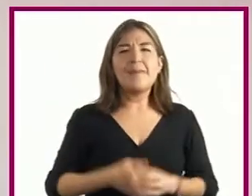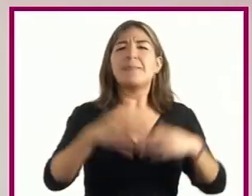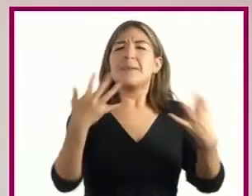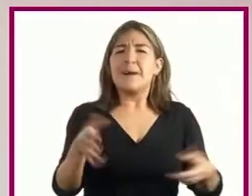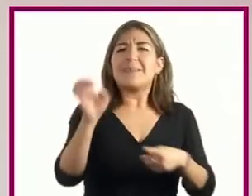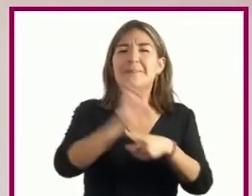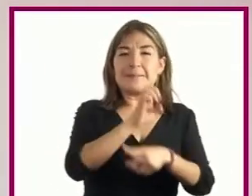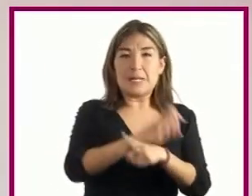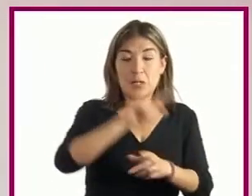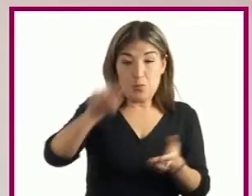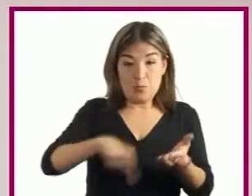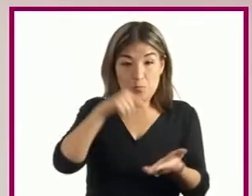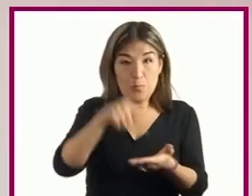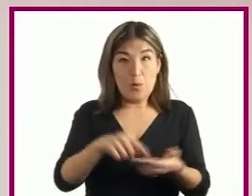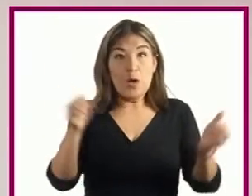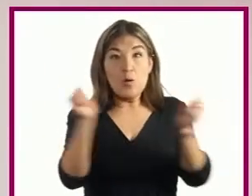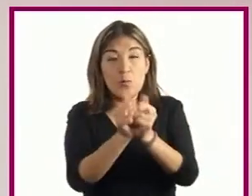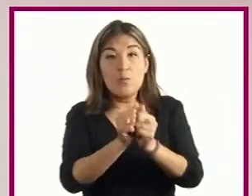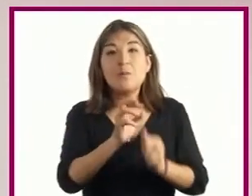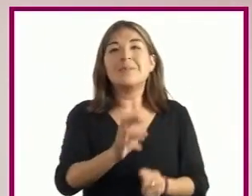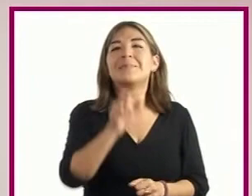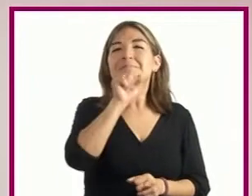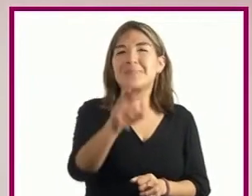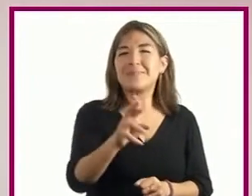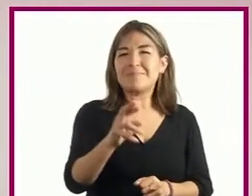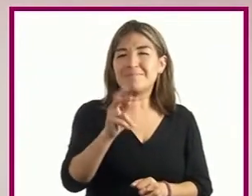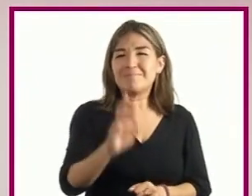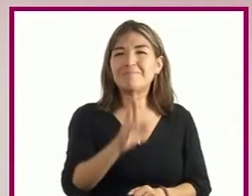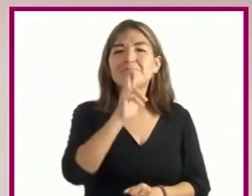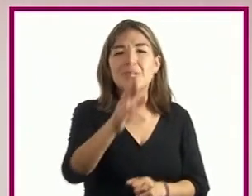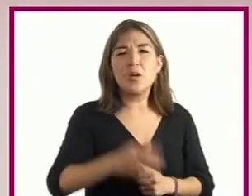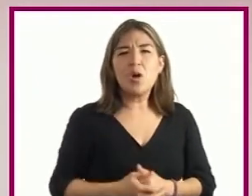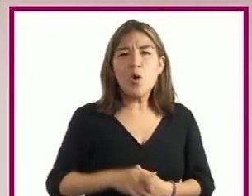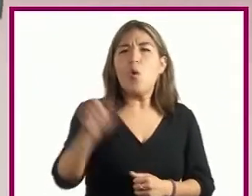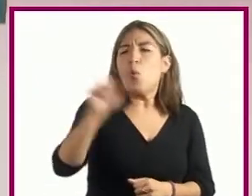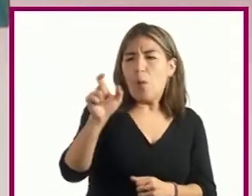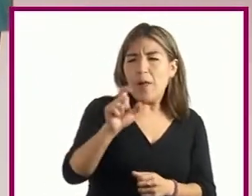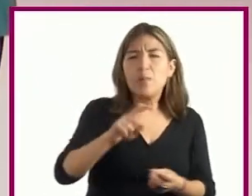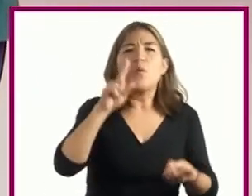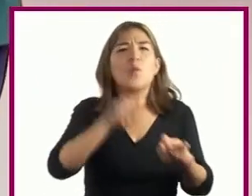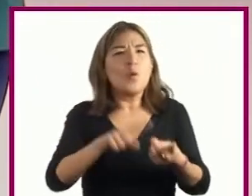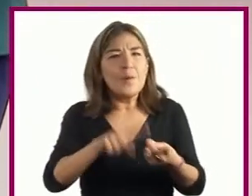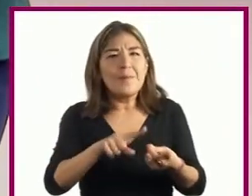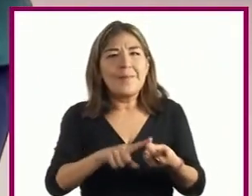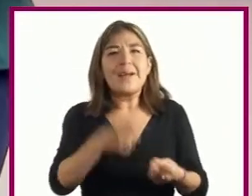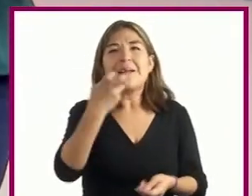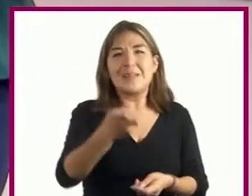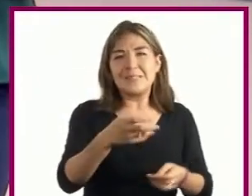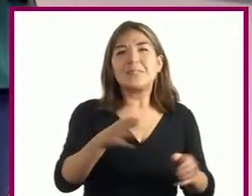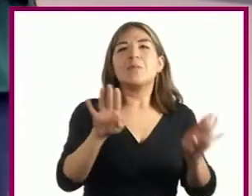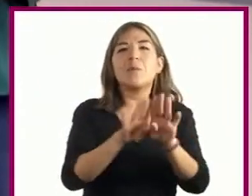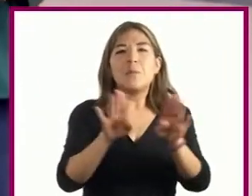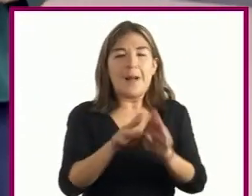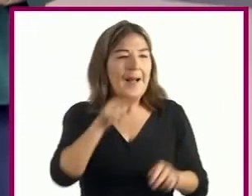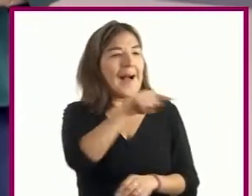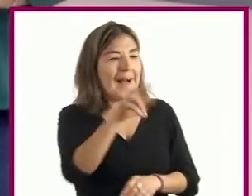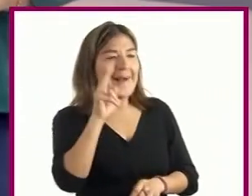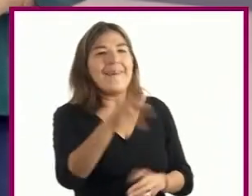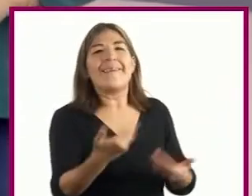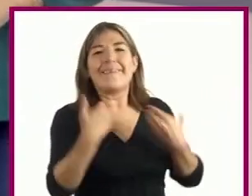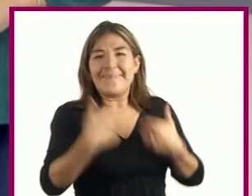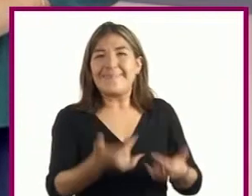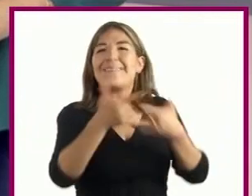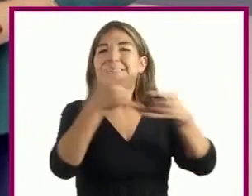Entonces el espacio vendría contestando las preguntas ¿cuándo y dónde? Ya que son ellas las que nos sitúan y orientan lo tangible de